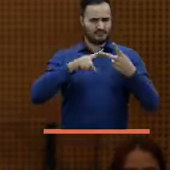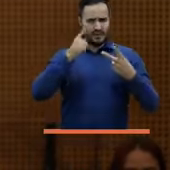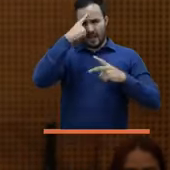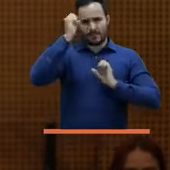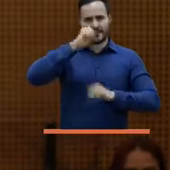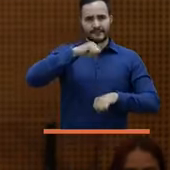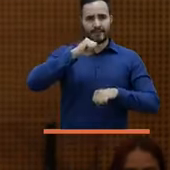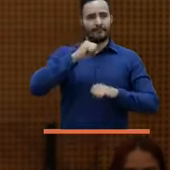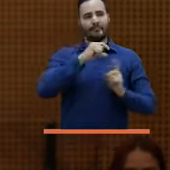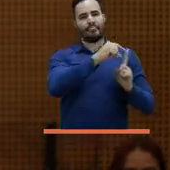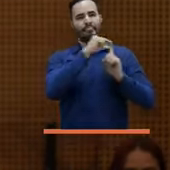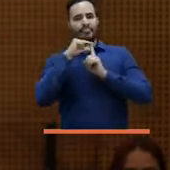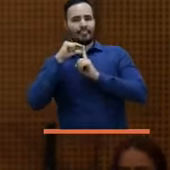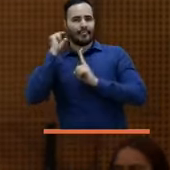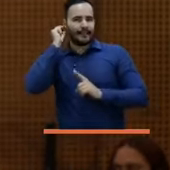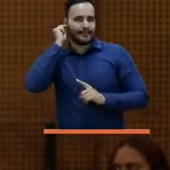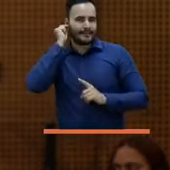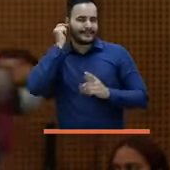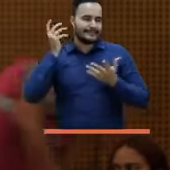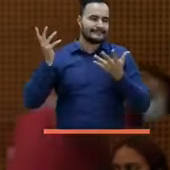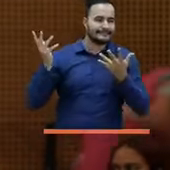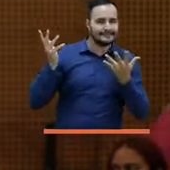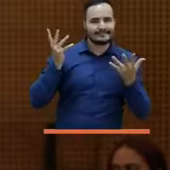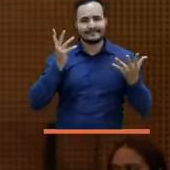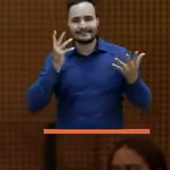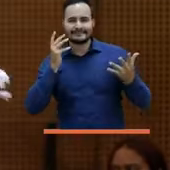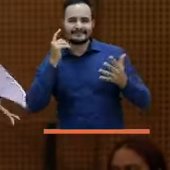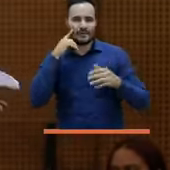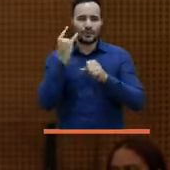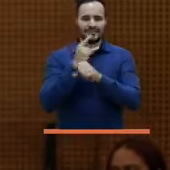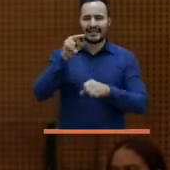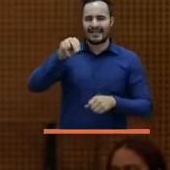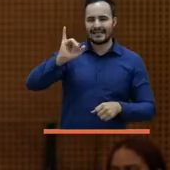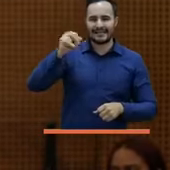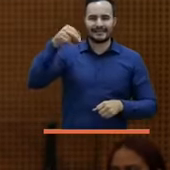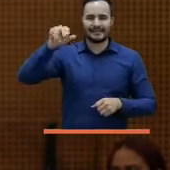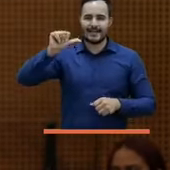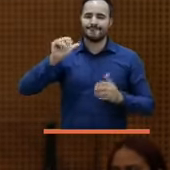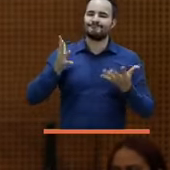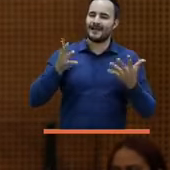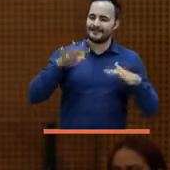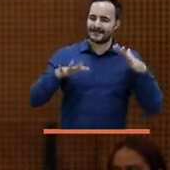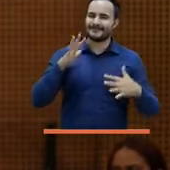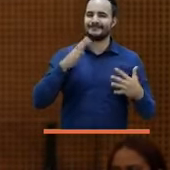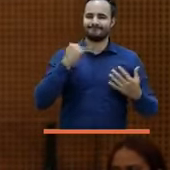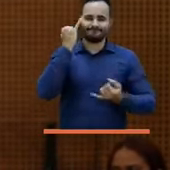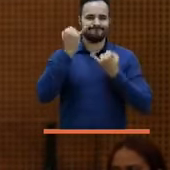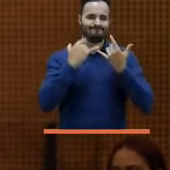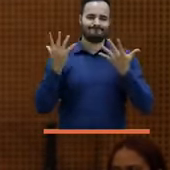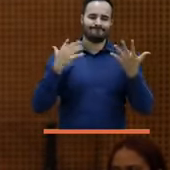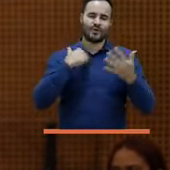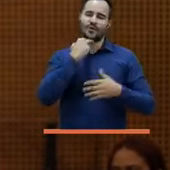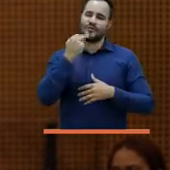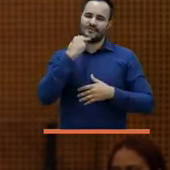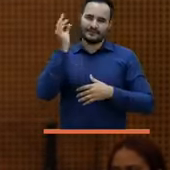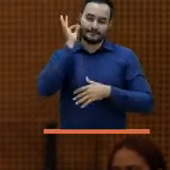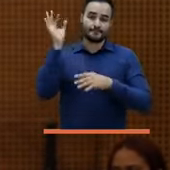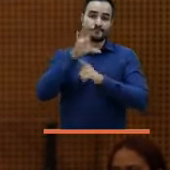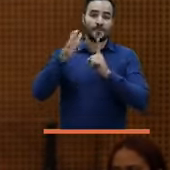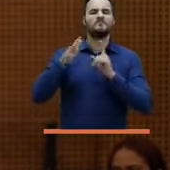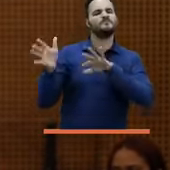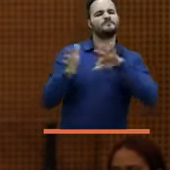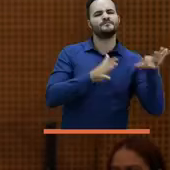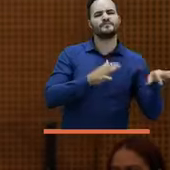en poco marjah si yo quiero seguir contigo preguntándote pues tuvo digamos desde el rol que tienes en comfama